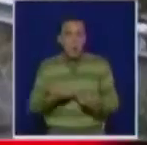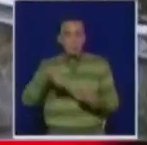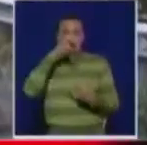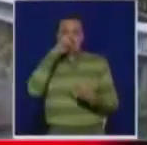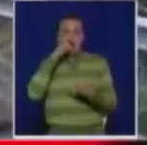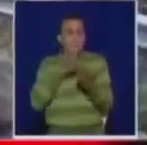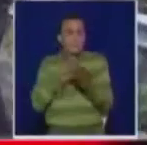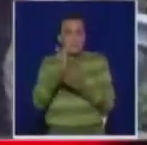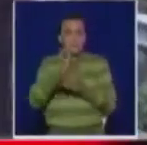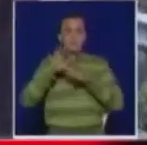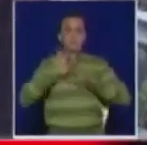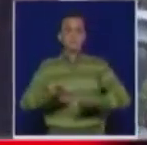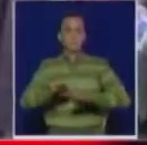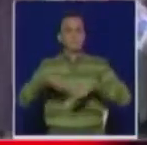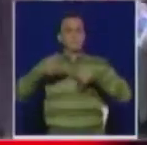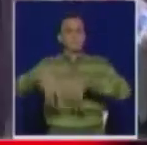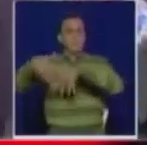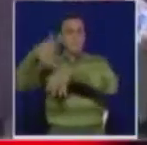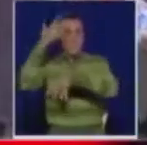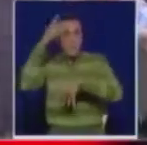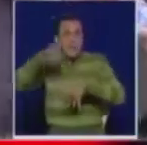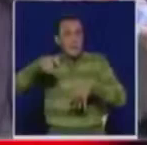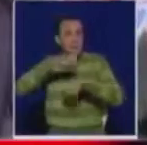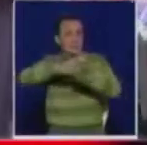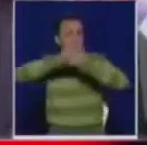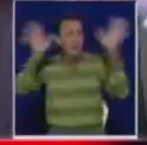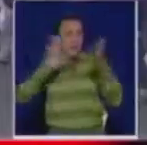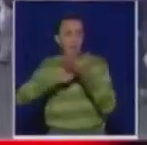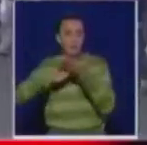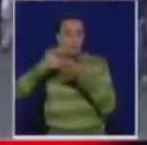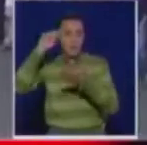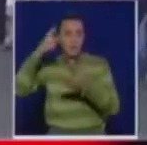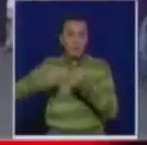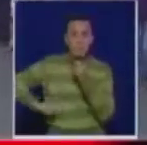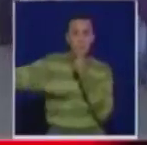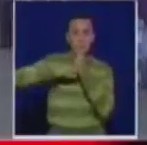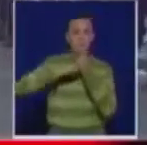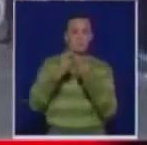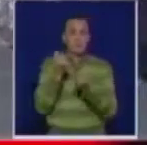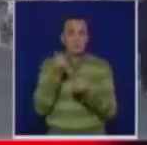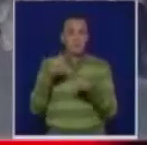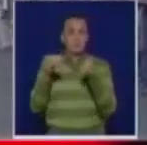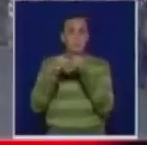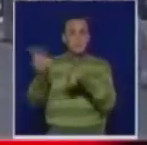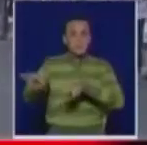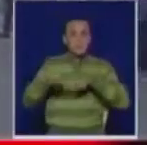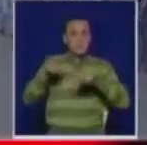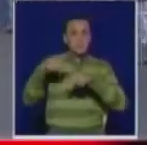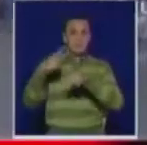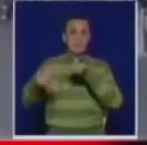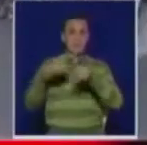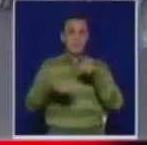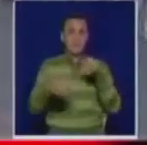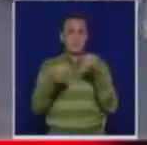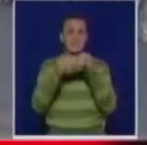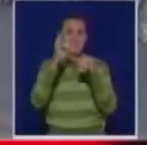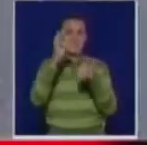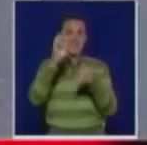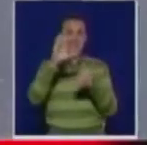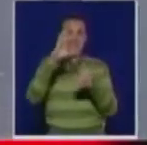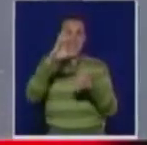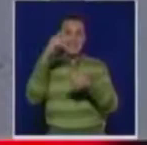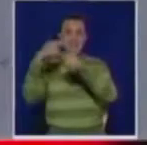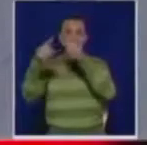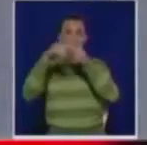y definitiva. Mantienen sus firmezas en las mejoras en el subsidio y más apoyo para el agro. Advierten que con la entrada en vigencia de los tratados de libre comercio,